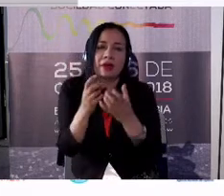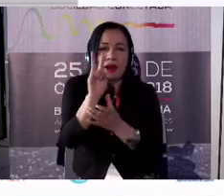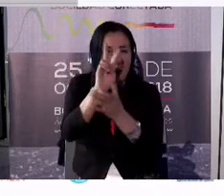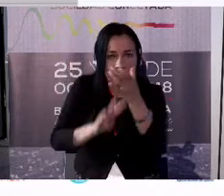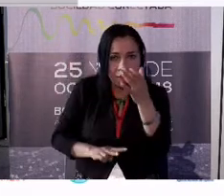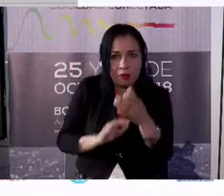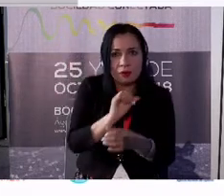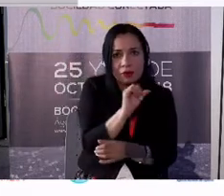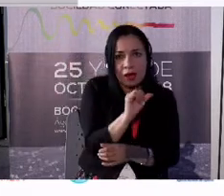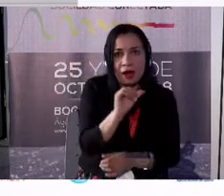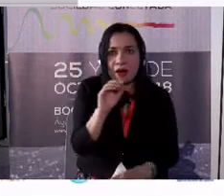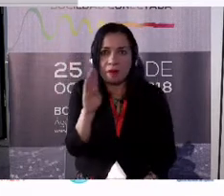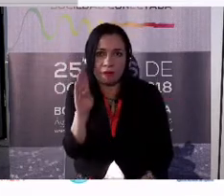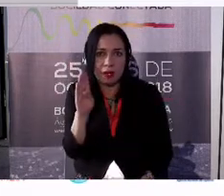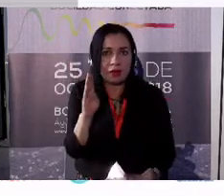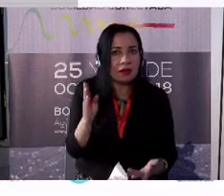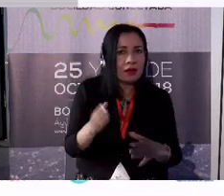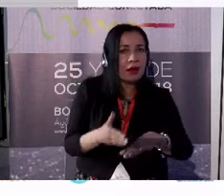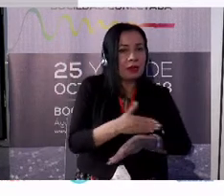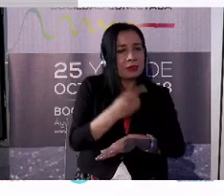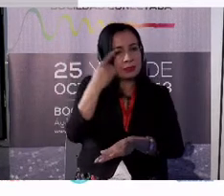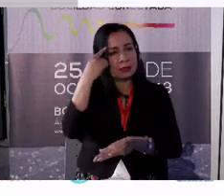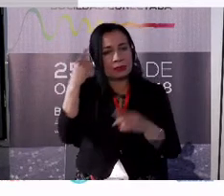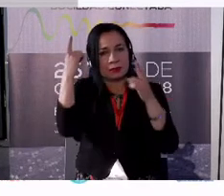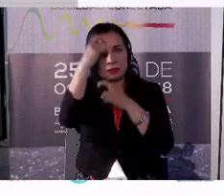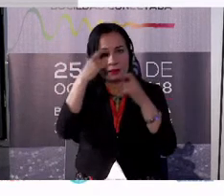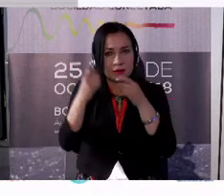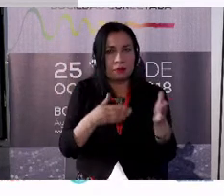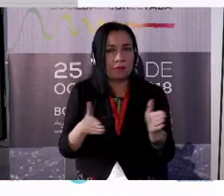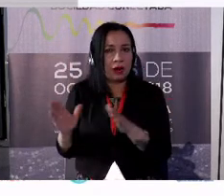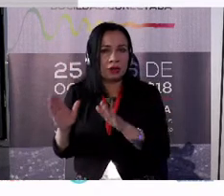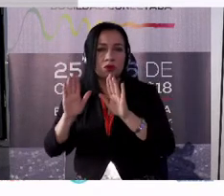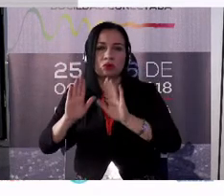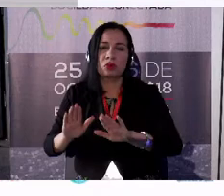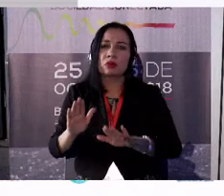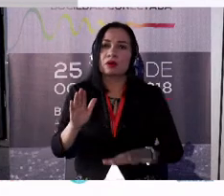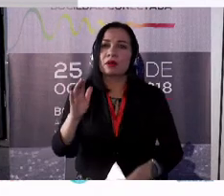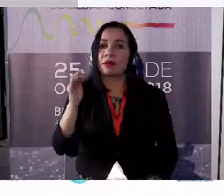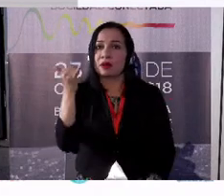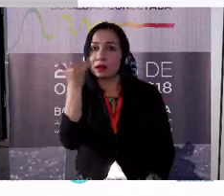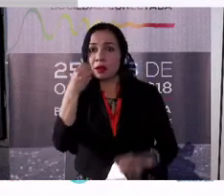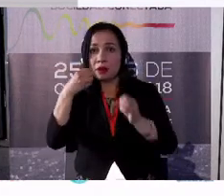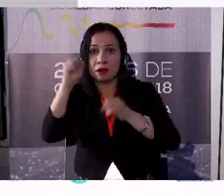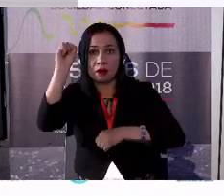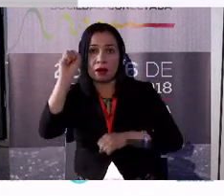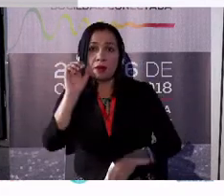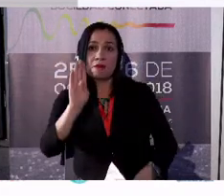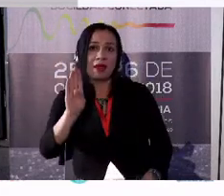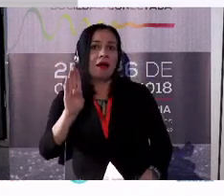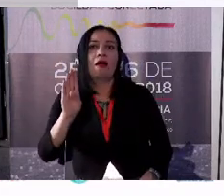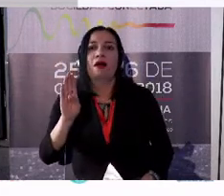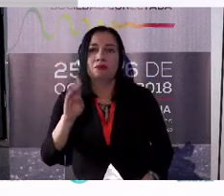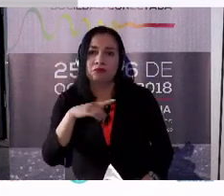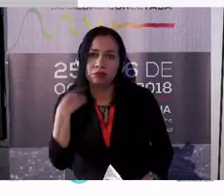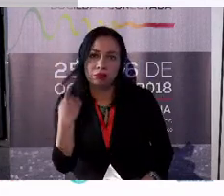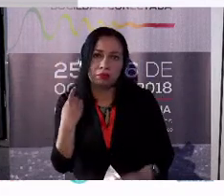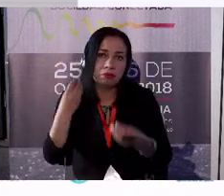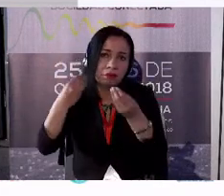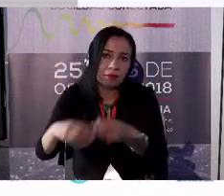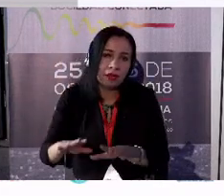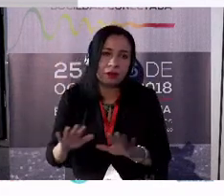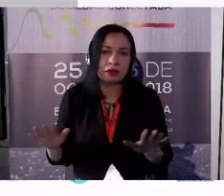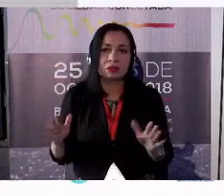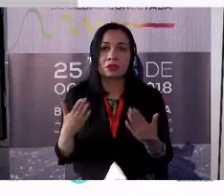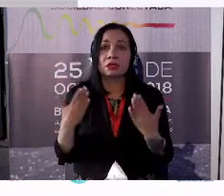pues posiblemente, como dicen algunos, este azul se ganó un hueso. Y eso tiene un